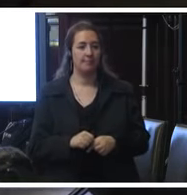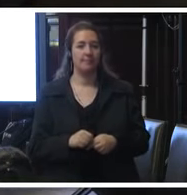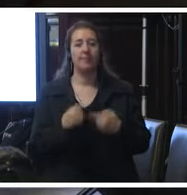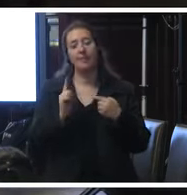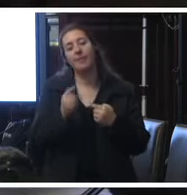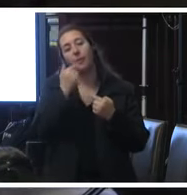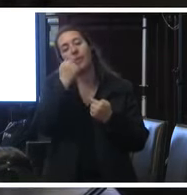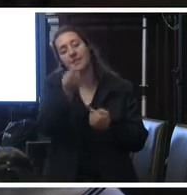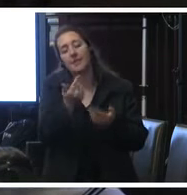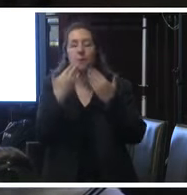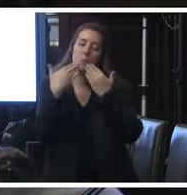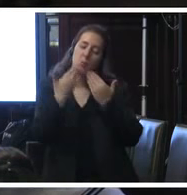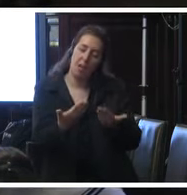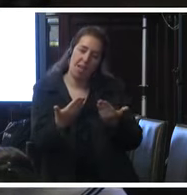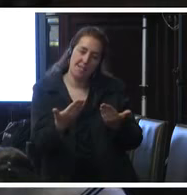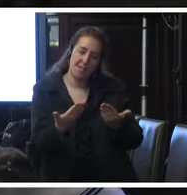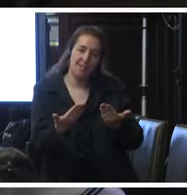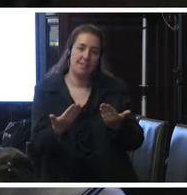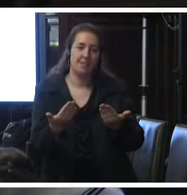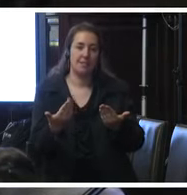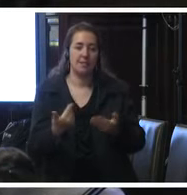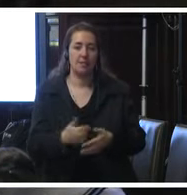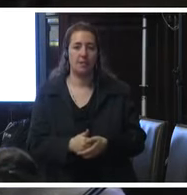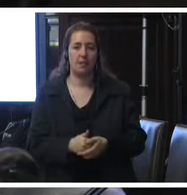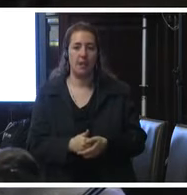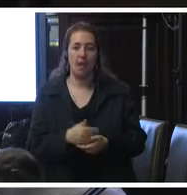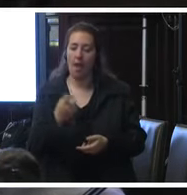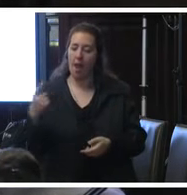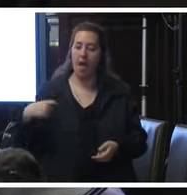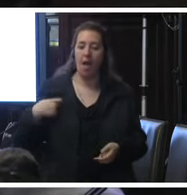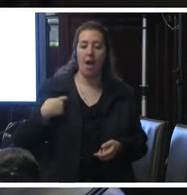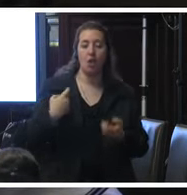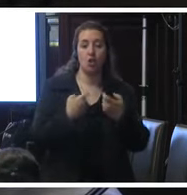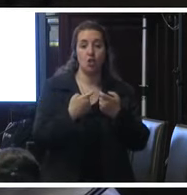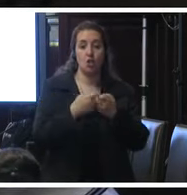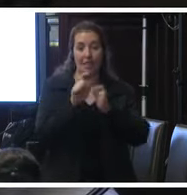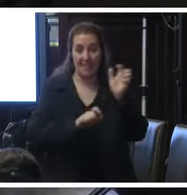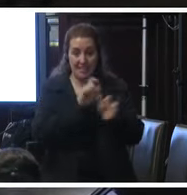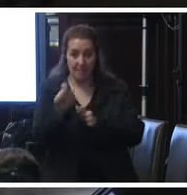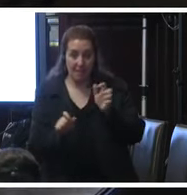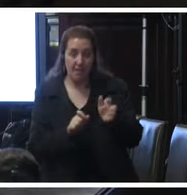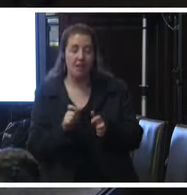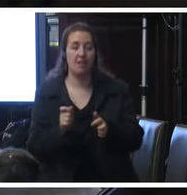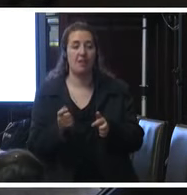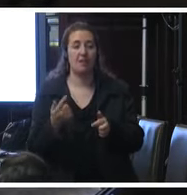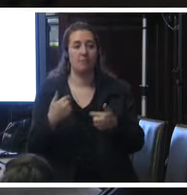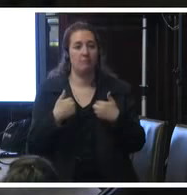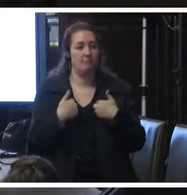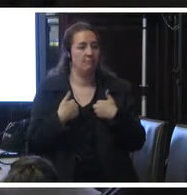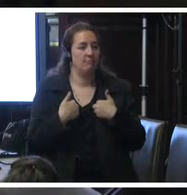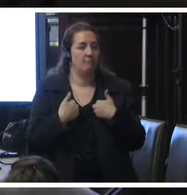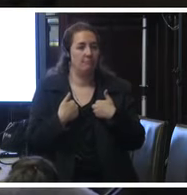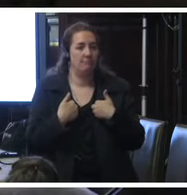Debo decir muchísimas gracias a la sociedad civil. Yo me